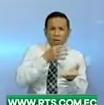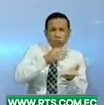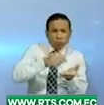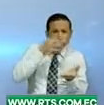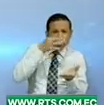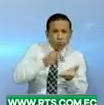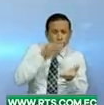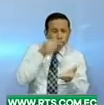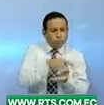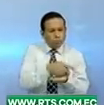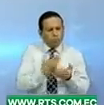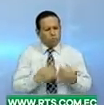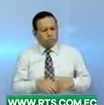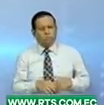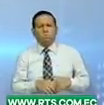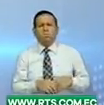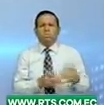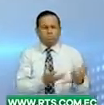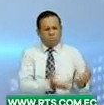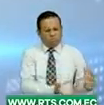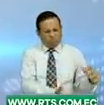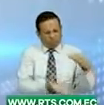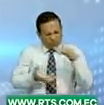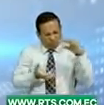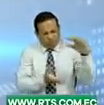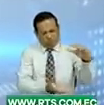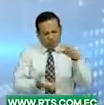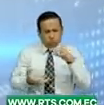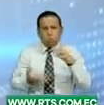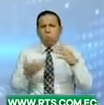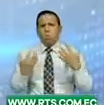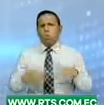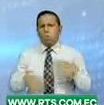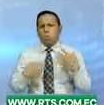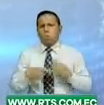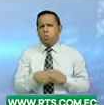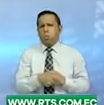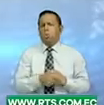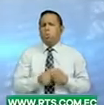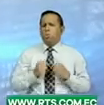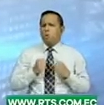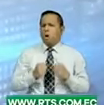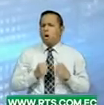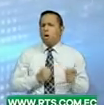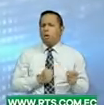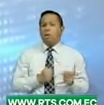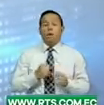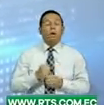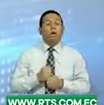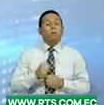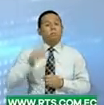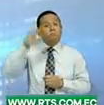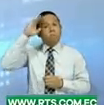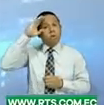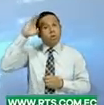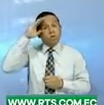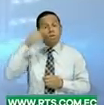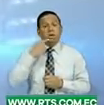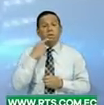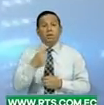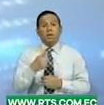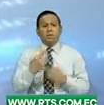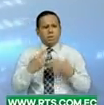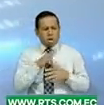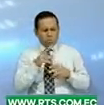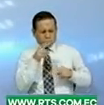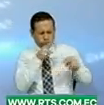que superan las 2 toneladas de la sustancia prohibida según las versiones policiales todo estaba listo para ser enviado al